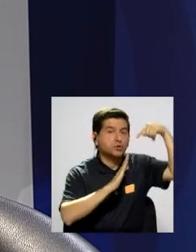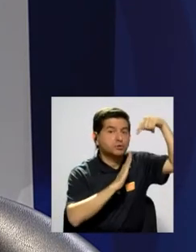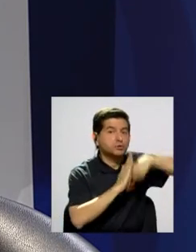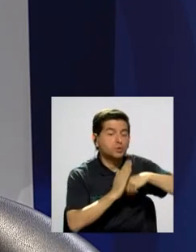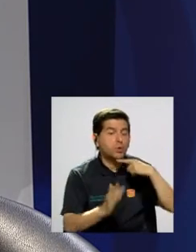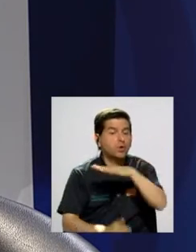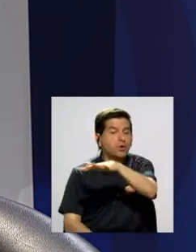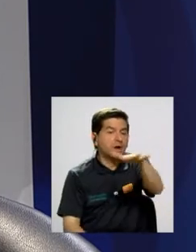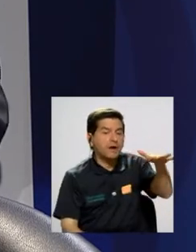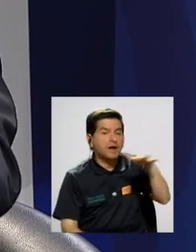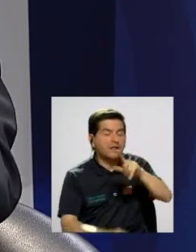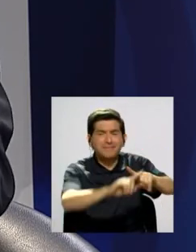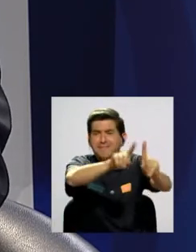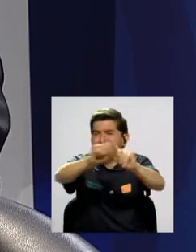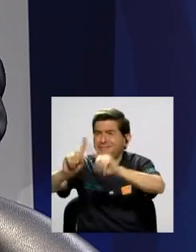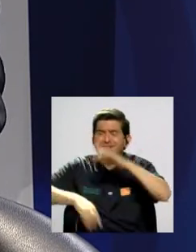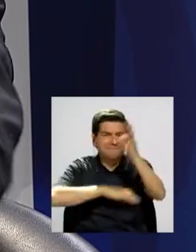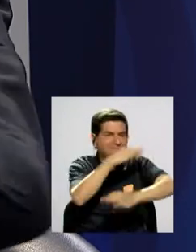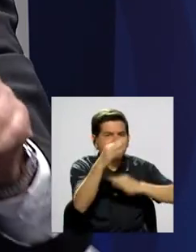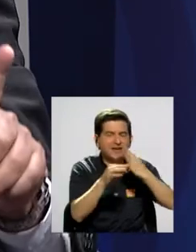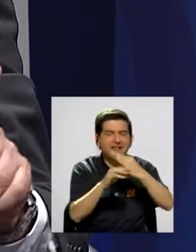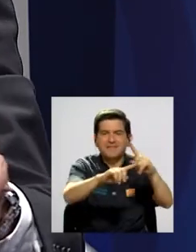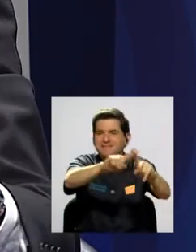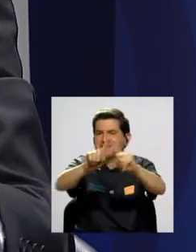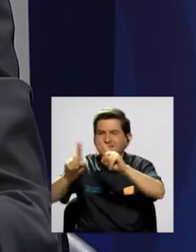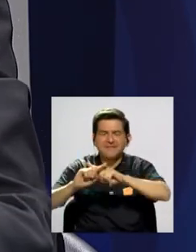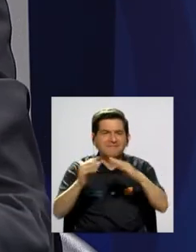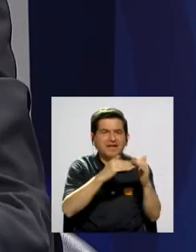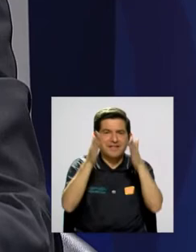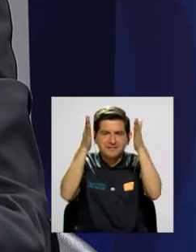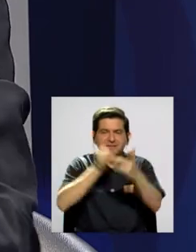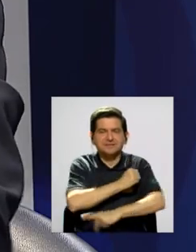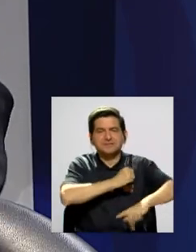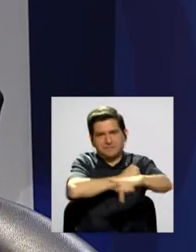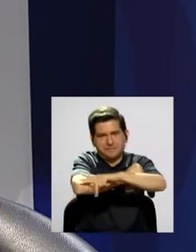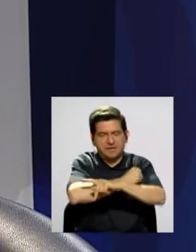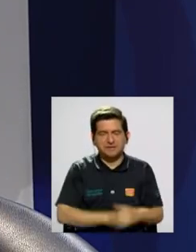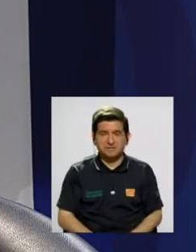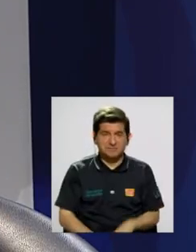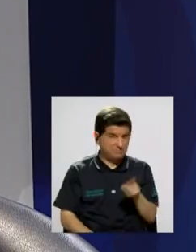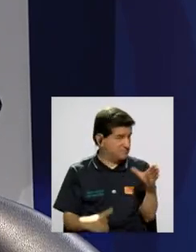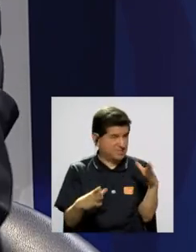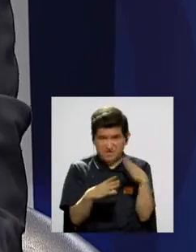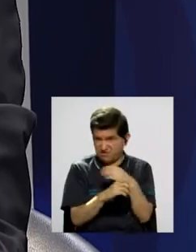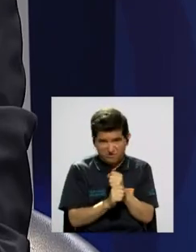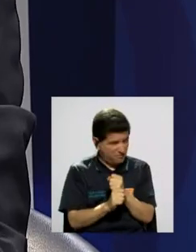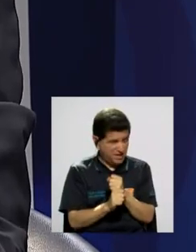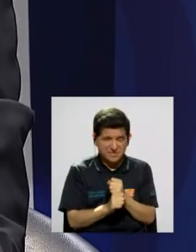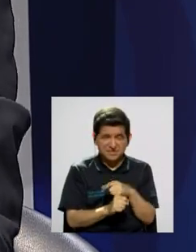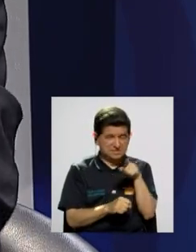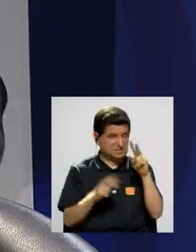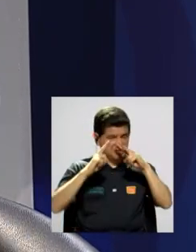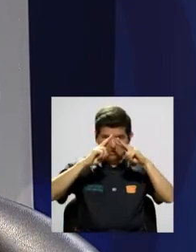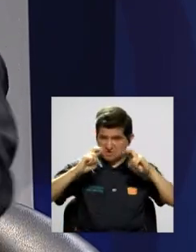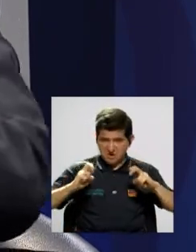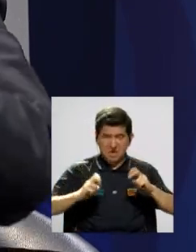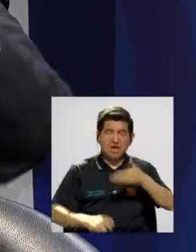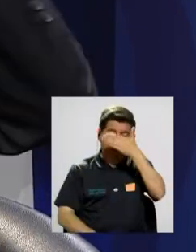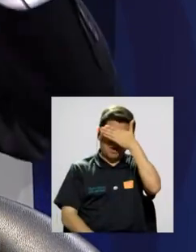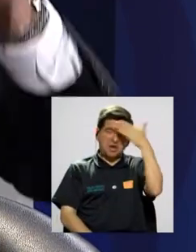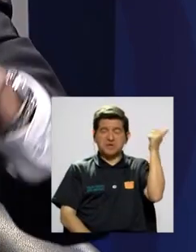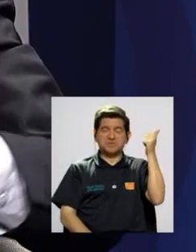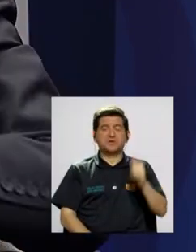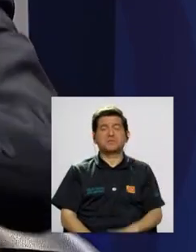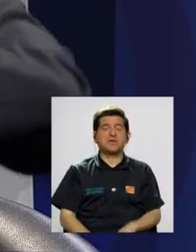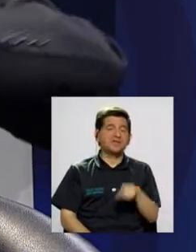las realidades diversas de las diversas ciudadanías del país. Mientras no lo hagan, mientras no regresen ahí y se olviden de esa lógica